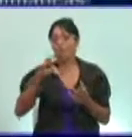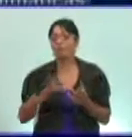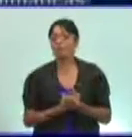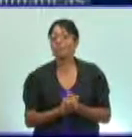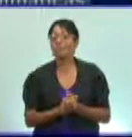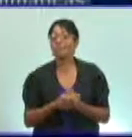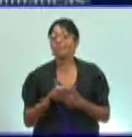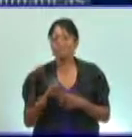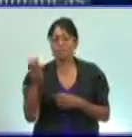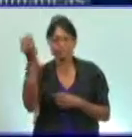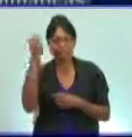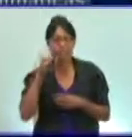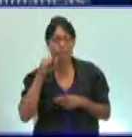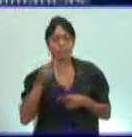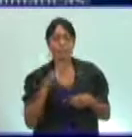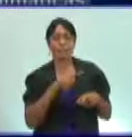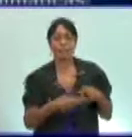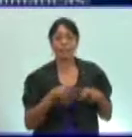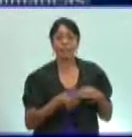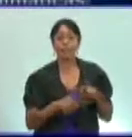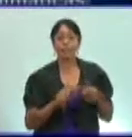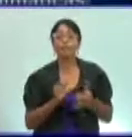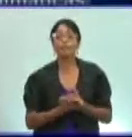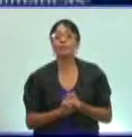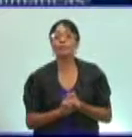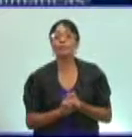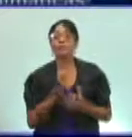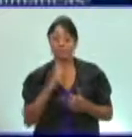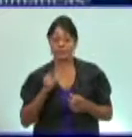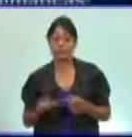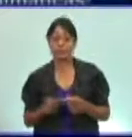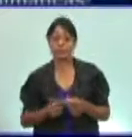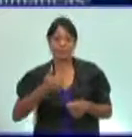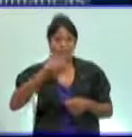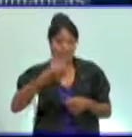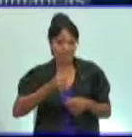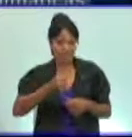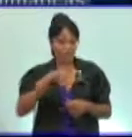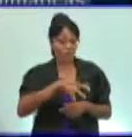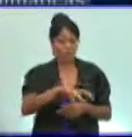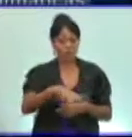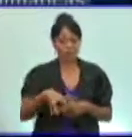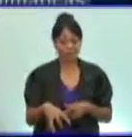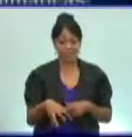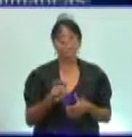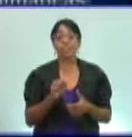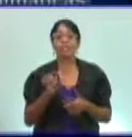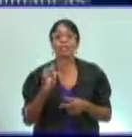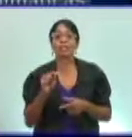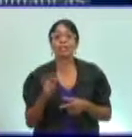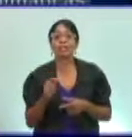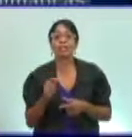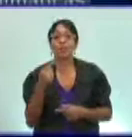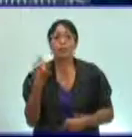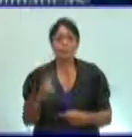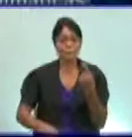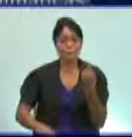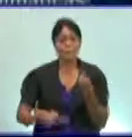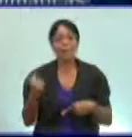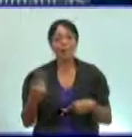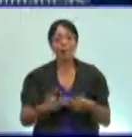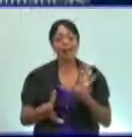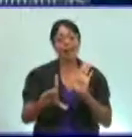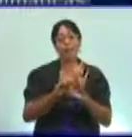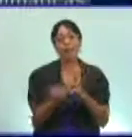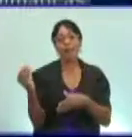elementos, y pudiéramos destacar que en el caso de la azonalidad, ella va a romper la ley de